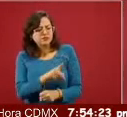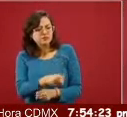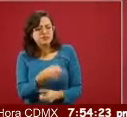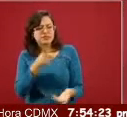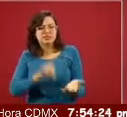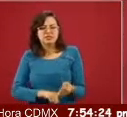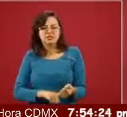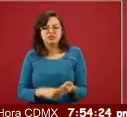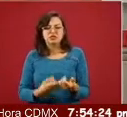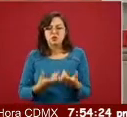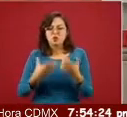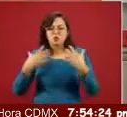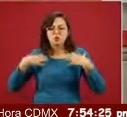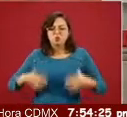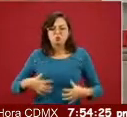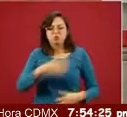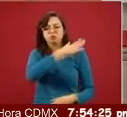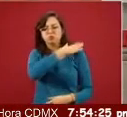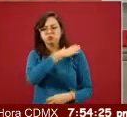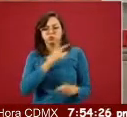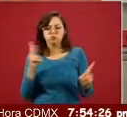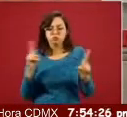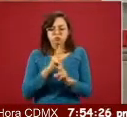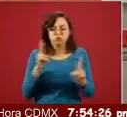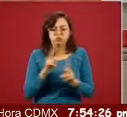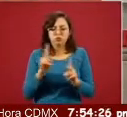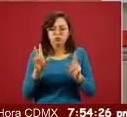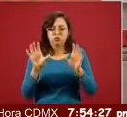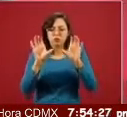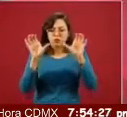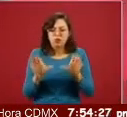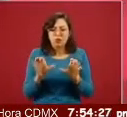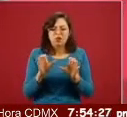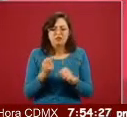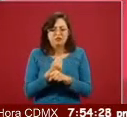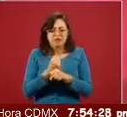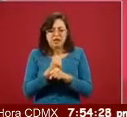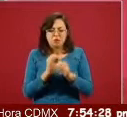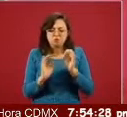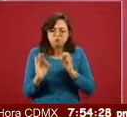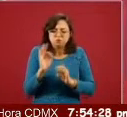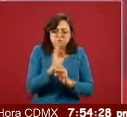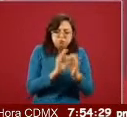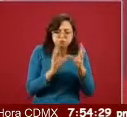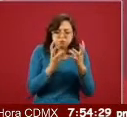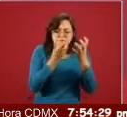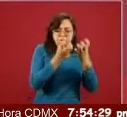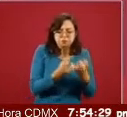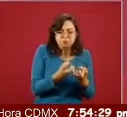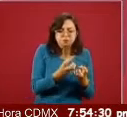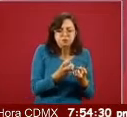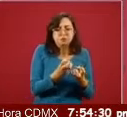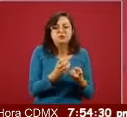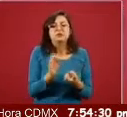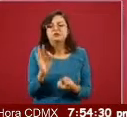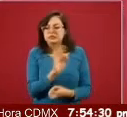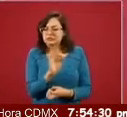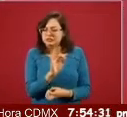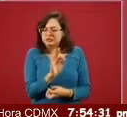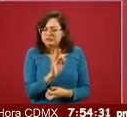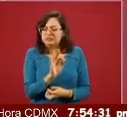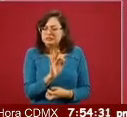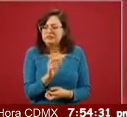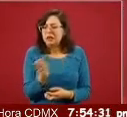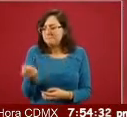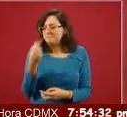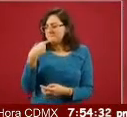de trombosis, de coagulación en los pequeños vasos sanguíneos, y se ha considerado que podría ser benéfico